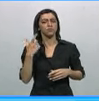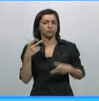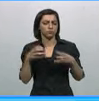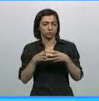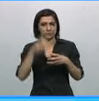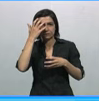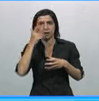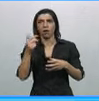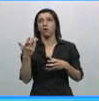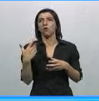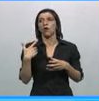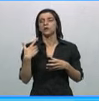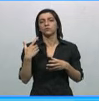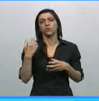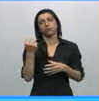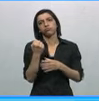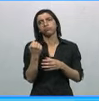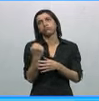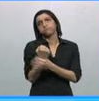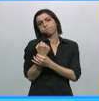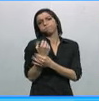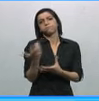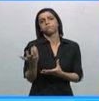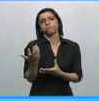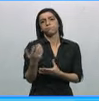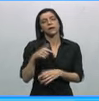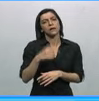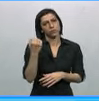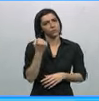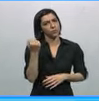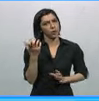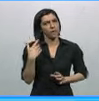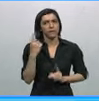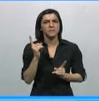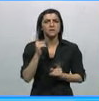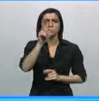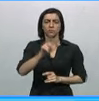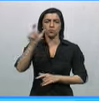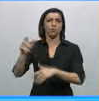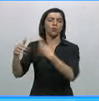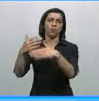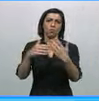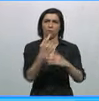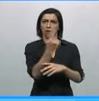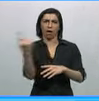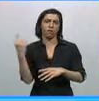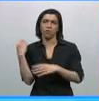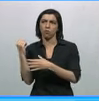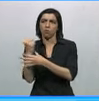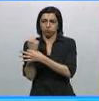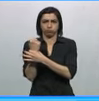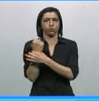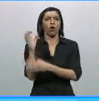que uno pone en juego cada partido. Cada uno de los jugadores tiene un prestigio que se lo ha ganado y que le ha costado